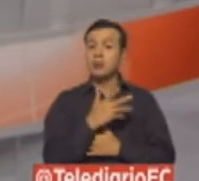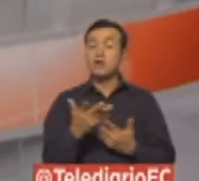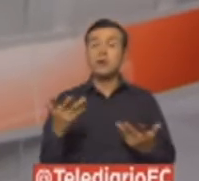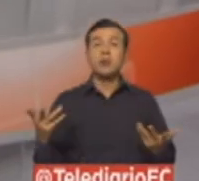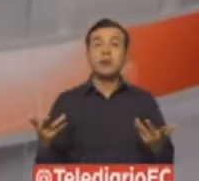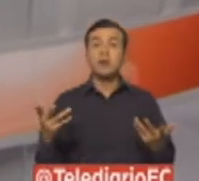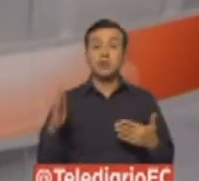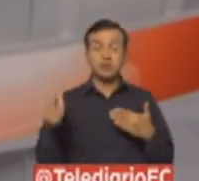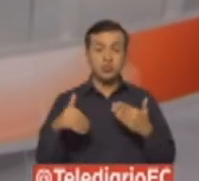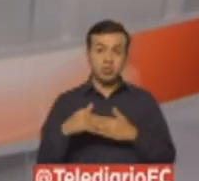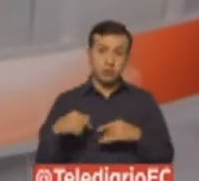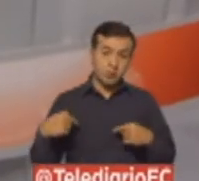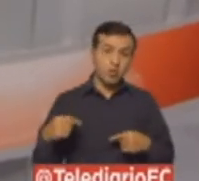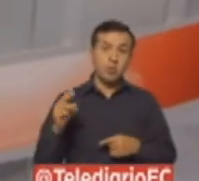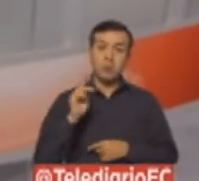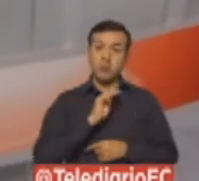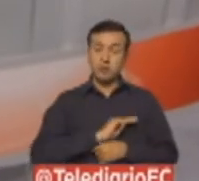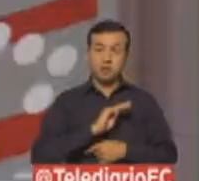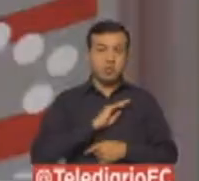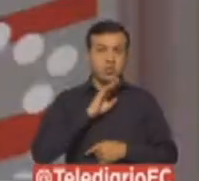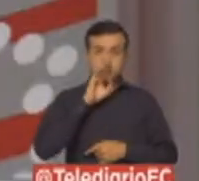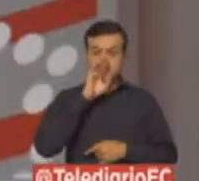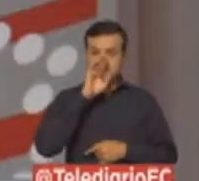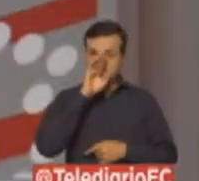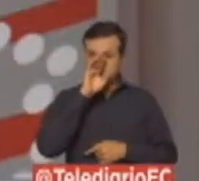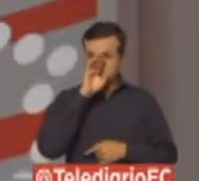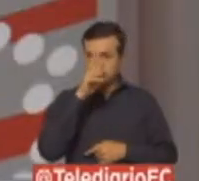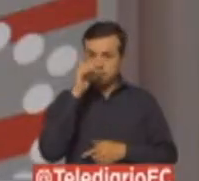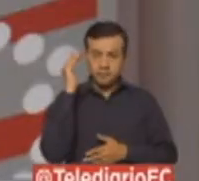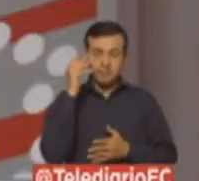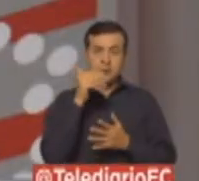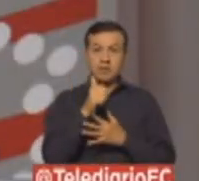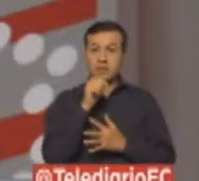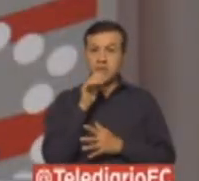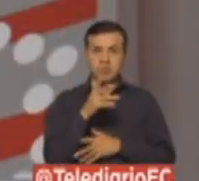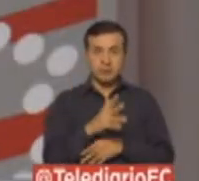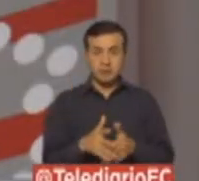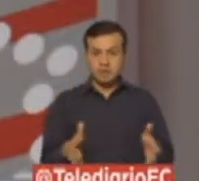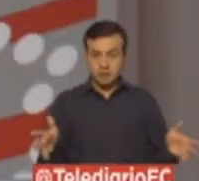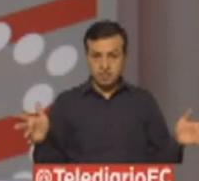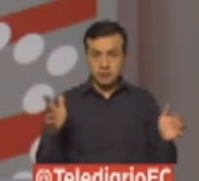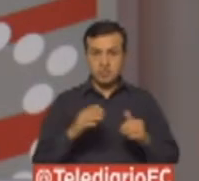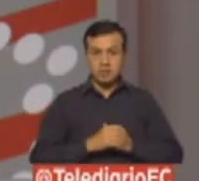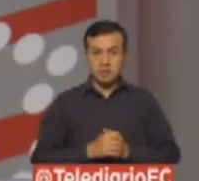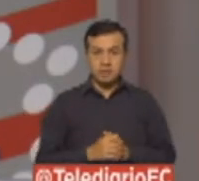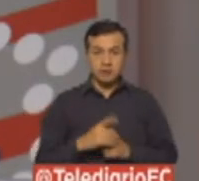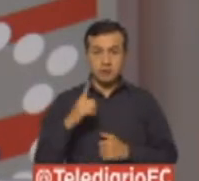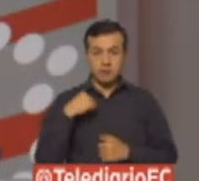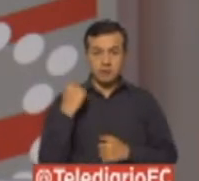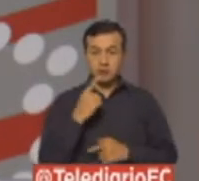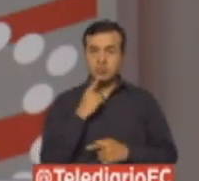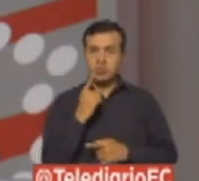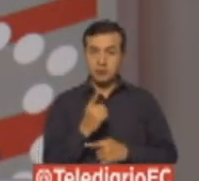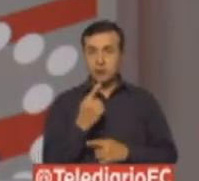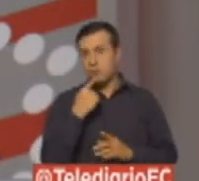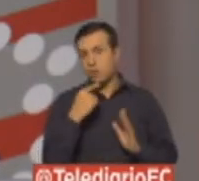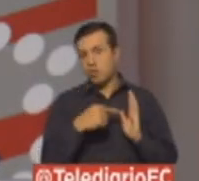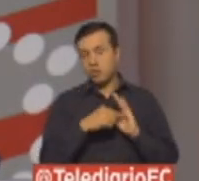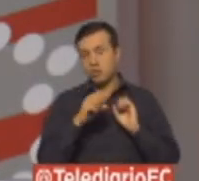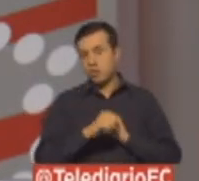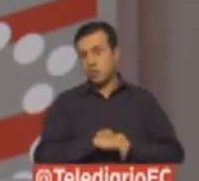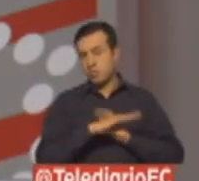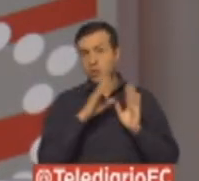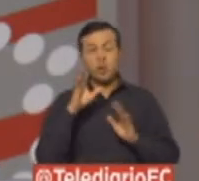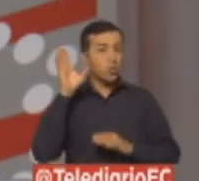la actividad que todos los días los municipios hacen sin tratamiento de las aguas que nosotros mismo vertimos un ejemplo claro